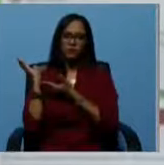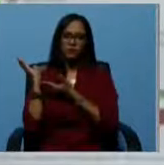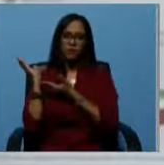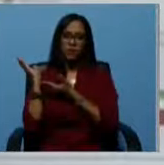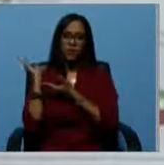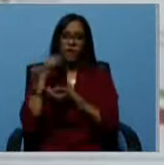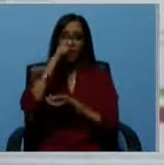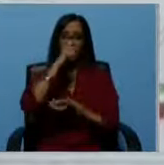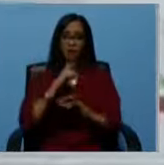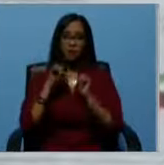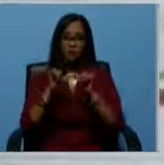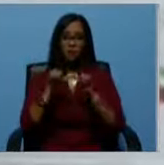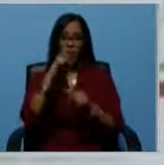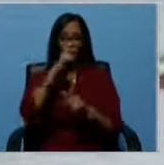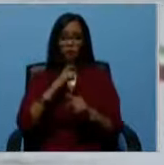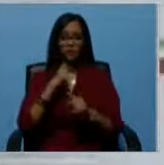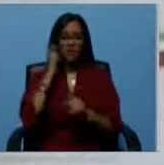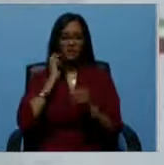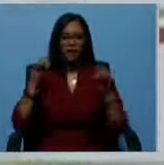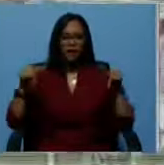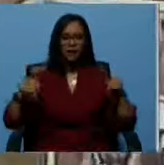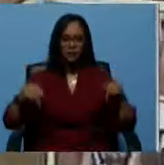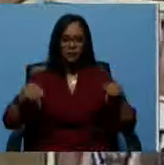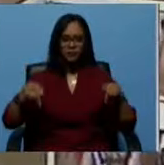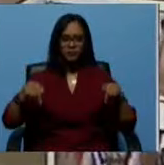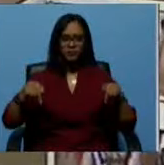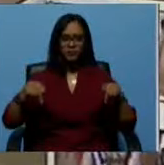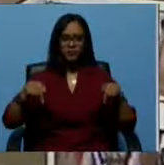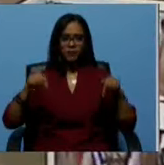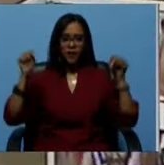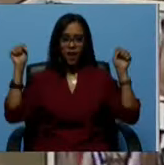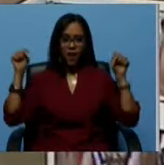Es el odio y es el mismo odio de los fascistas de aquí.